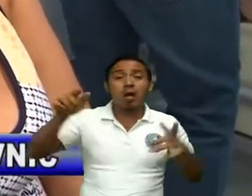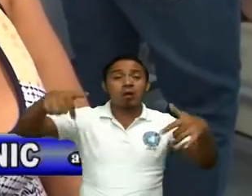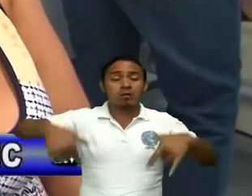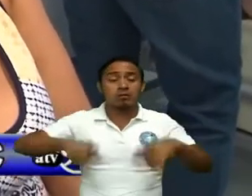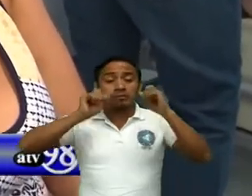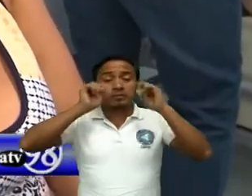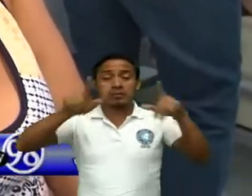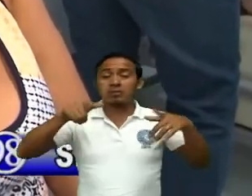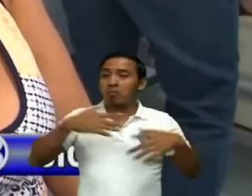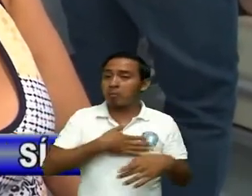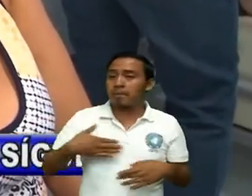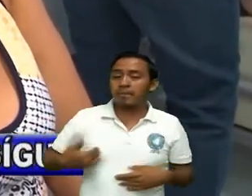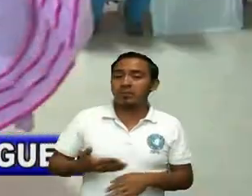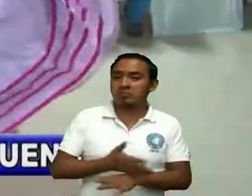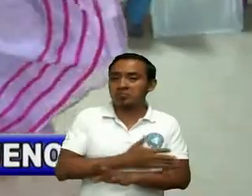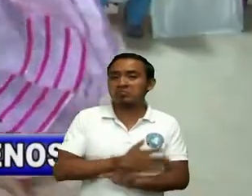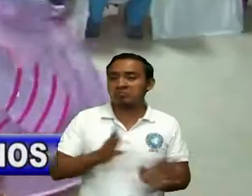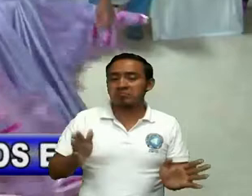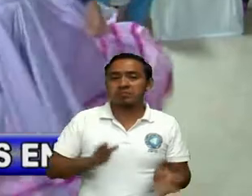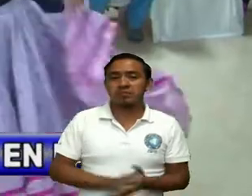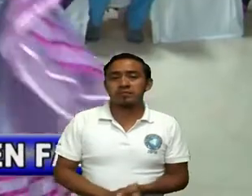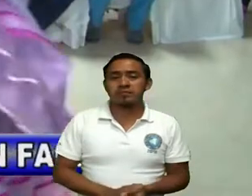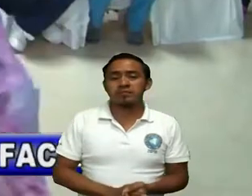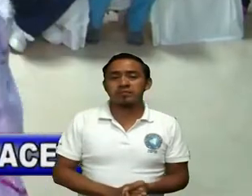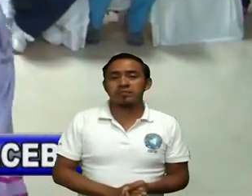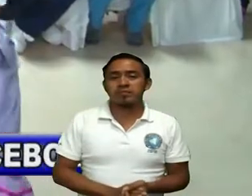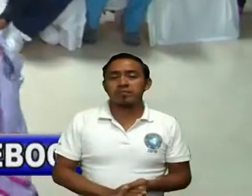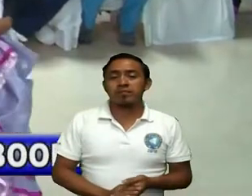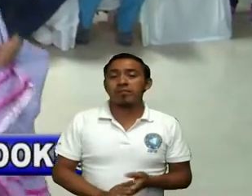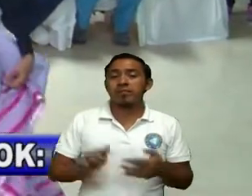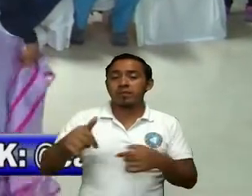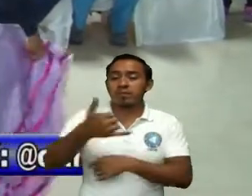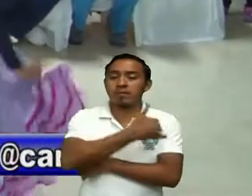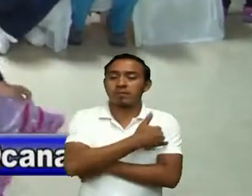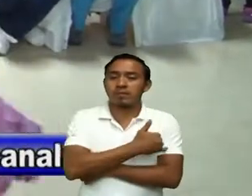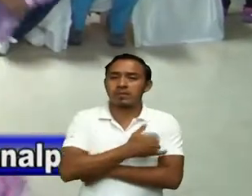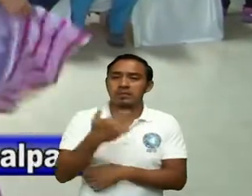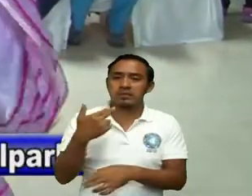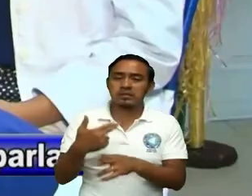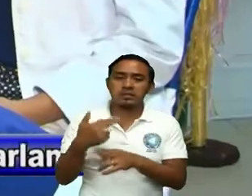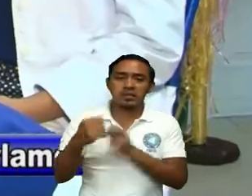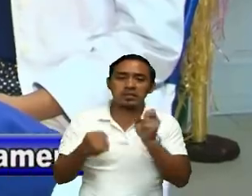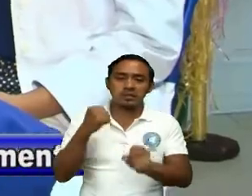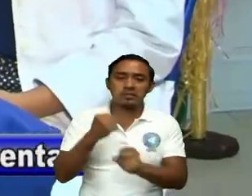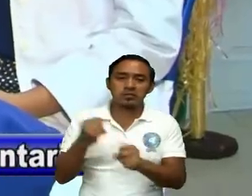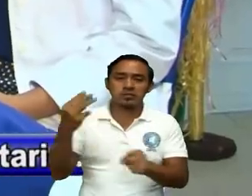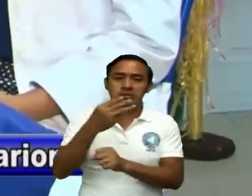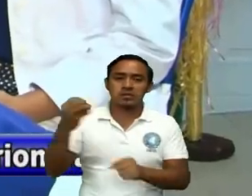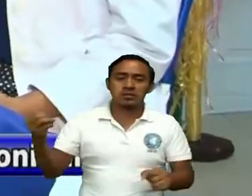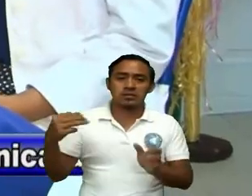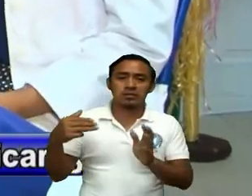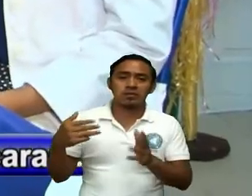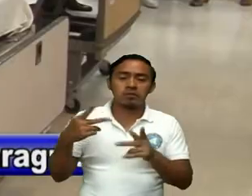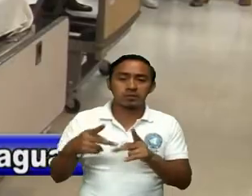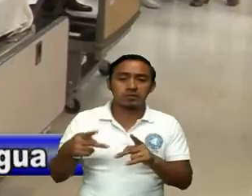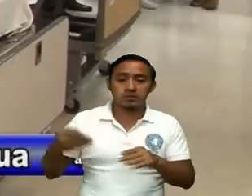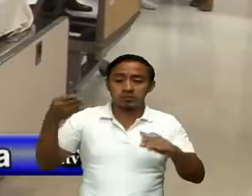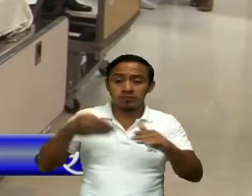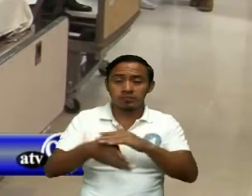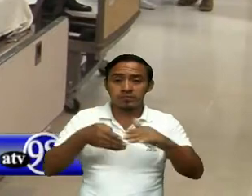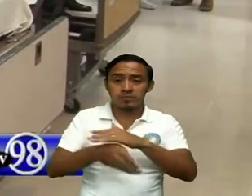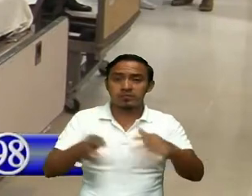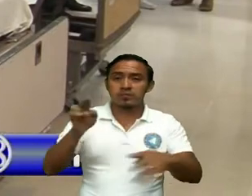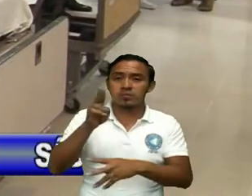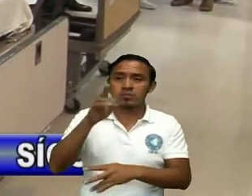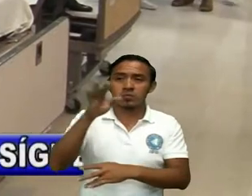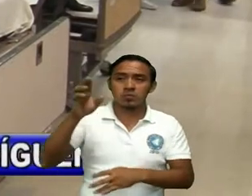ya lo miro mejor que antes. Este hospital tiene un registro anual de 300 pacientes egresados de la unidad